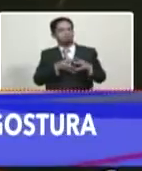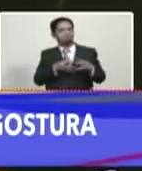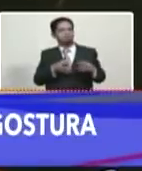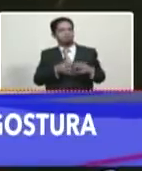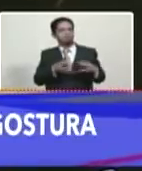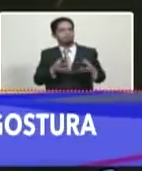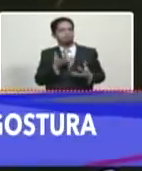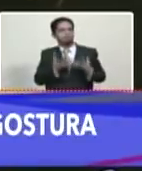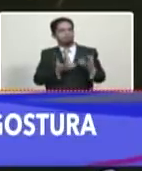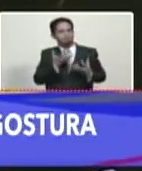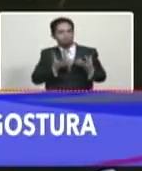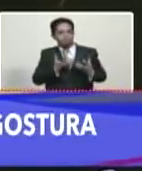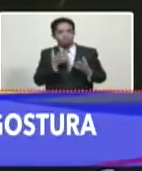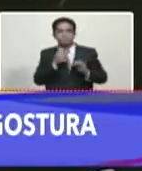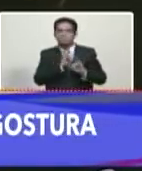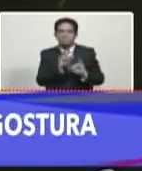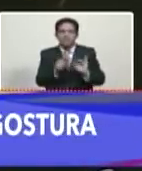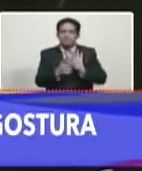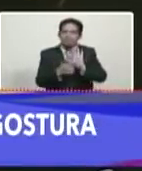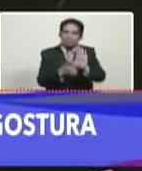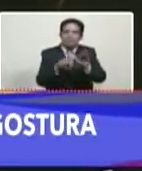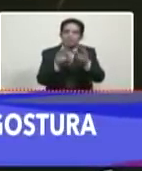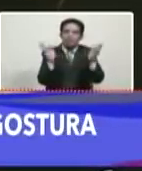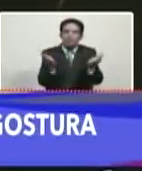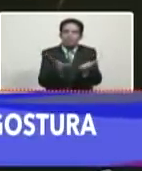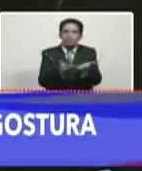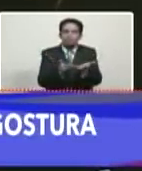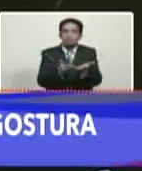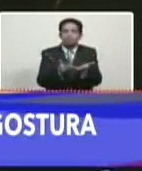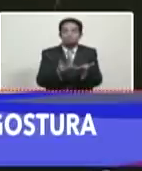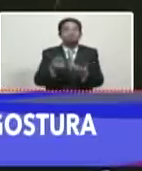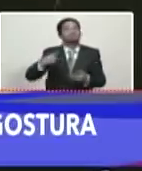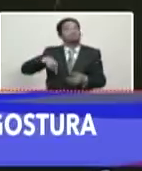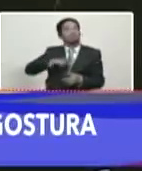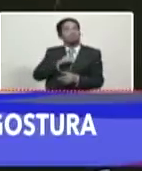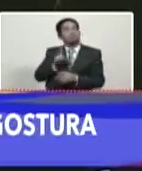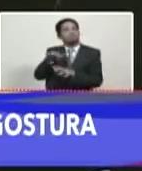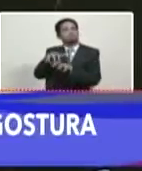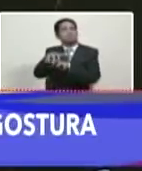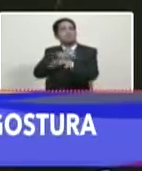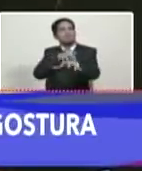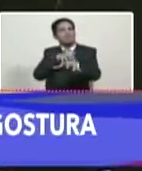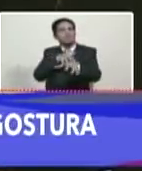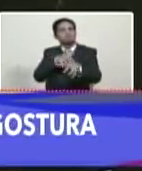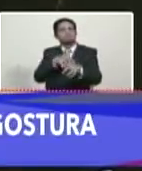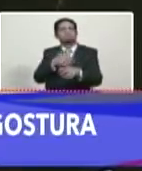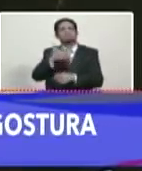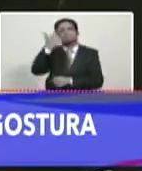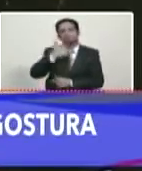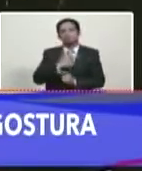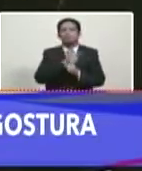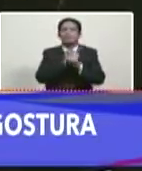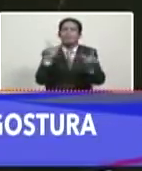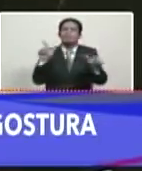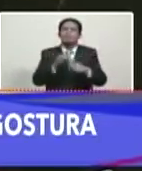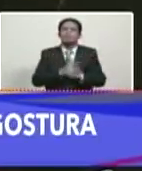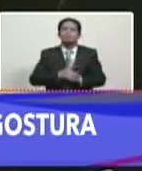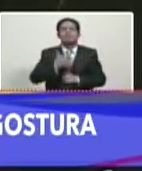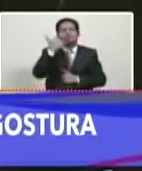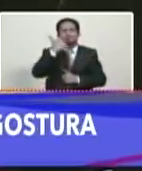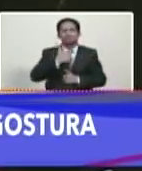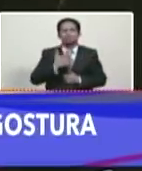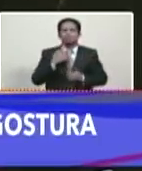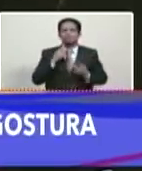hemos demostrado al mundo, somos más, somos libres, somos